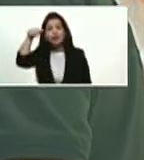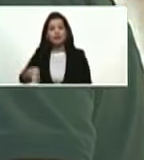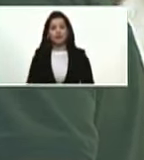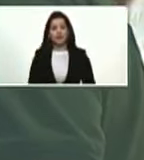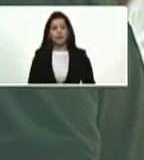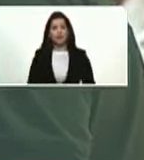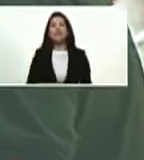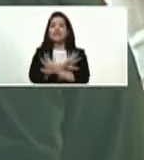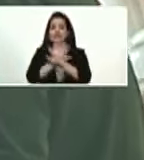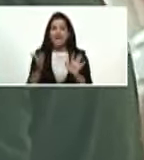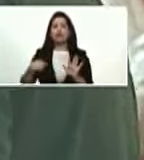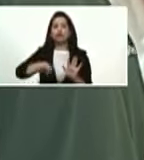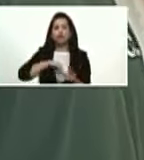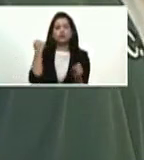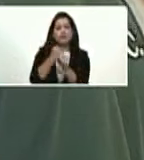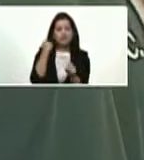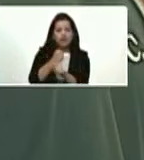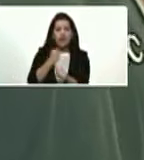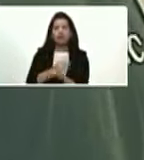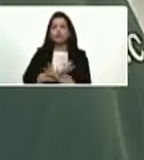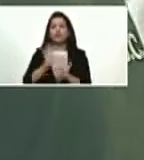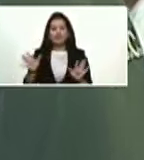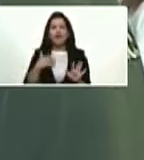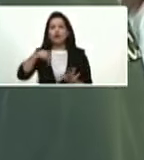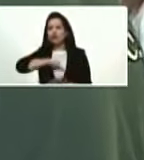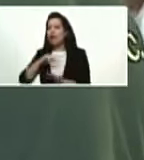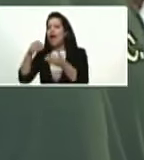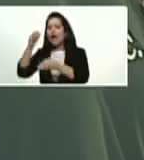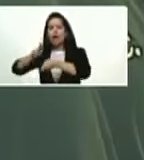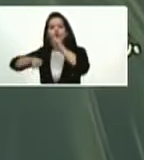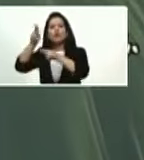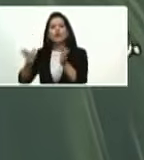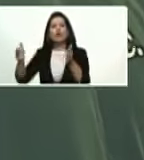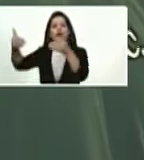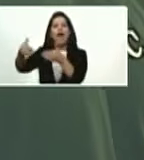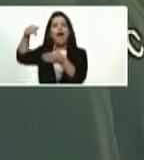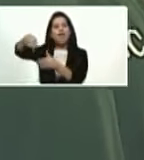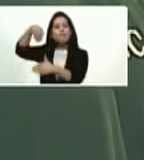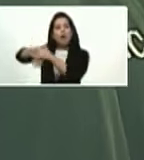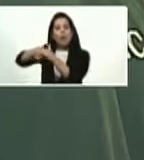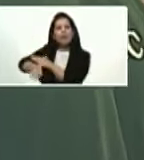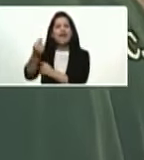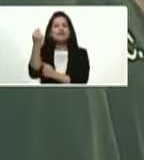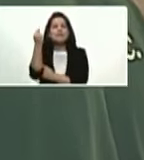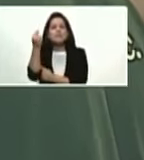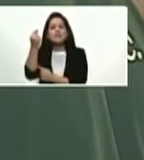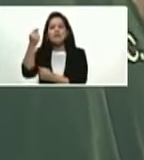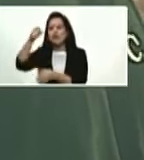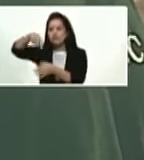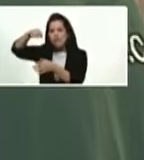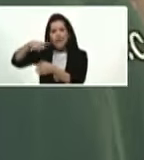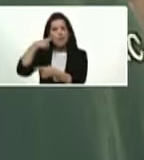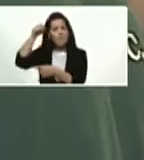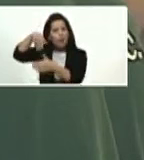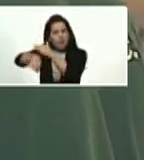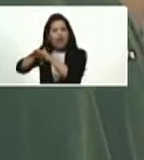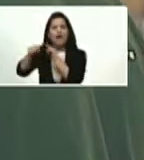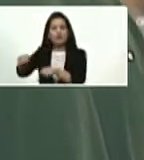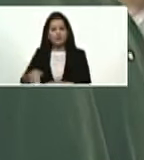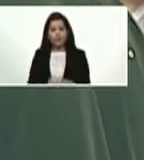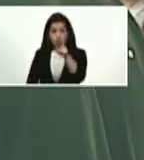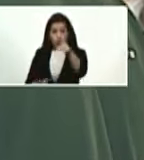ya estamos construyendo los bancos de semillas. Vayan al páramo de Mucuchí, como